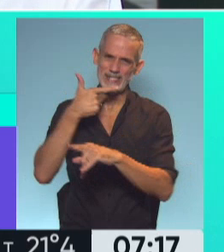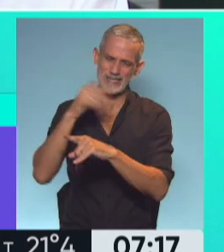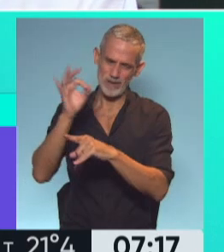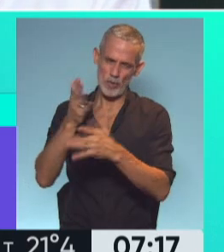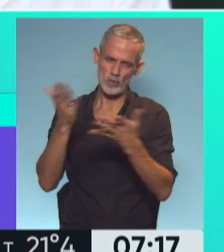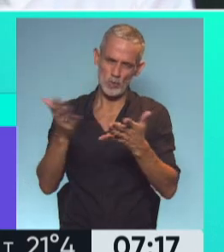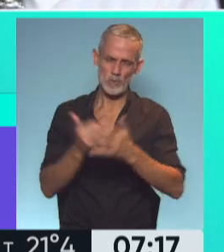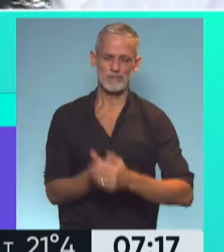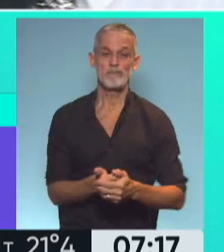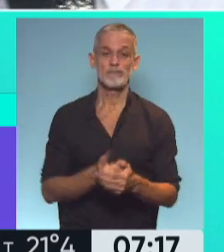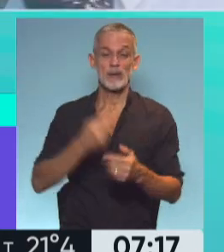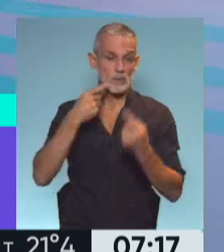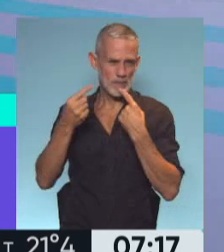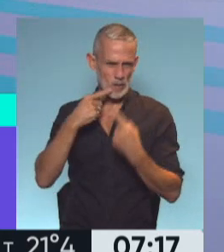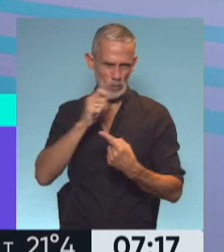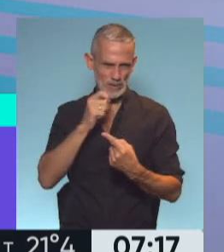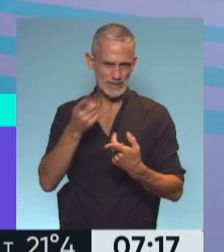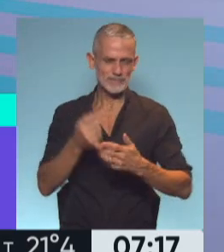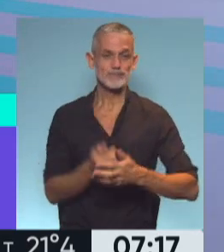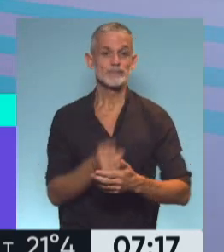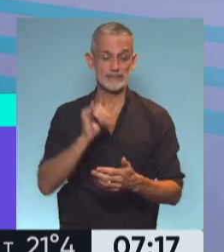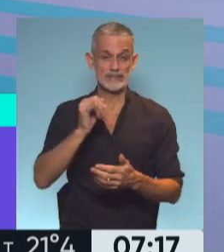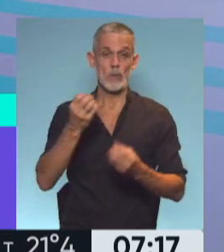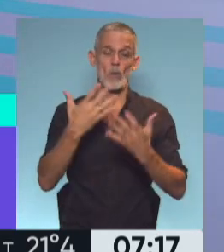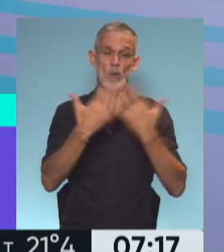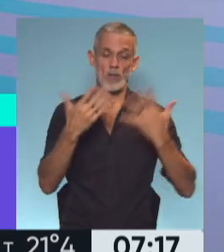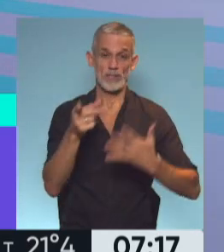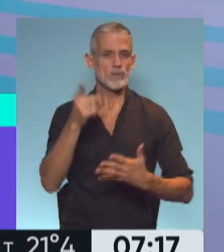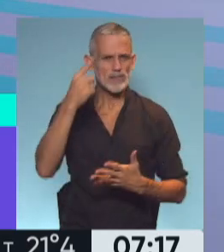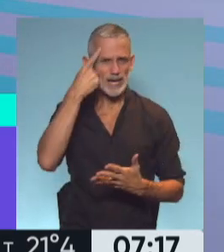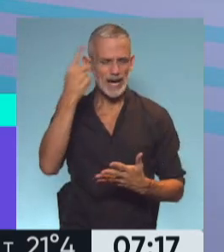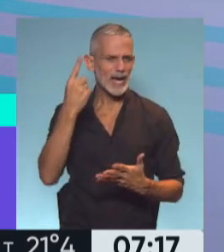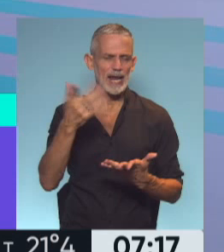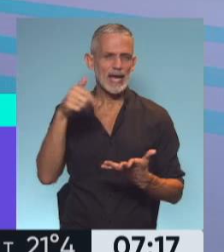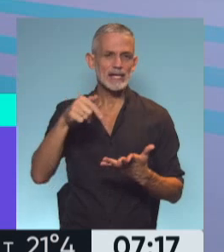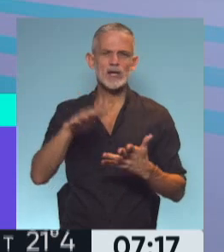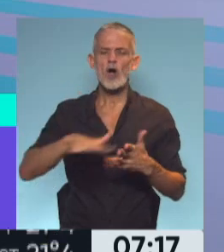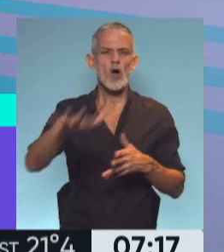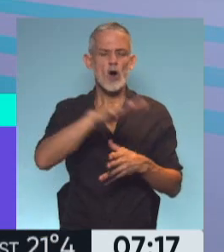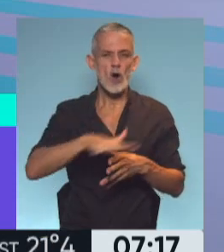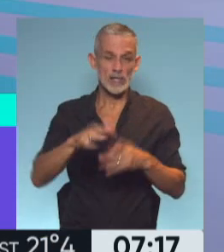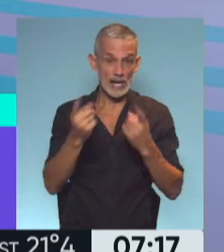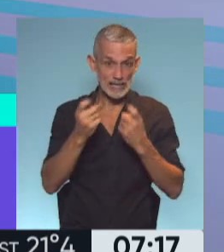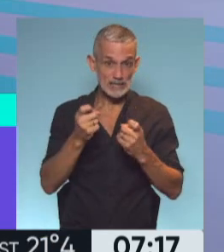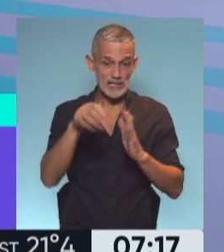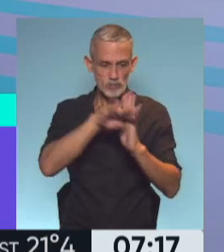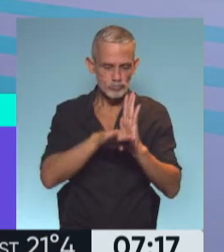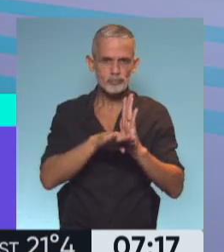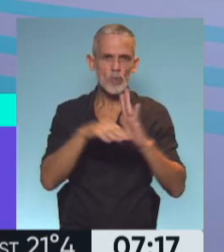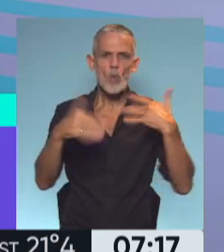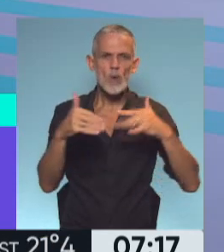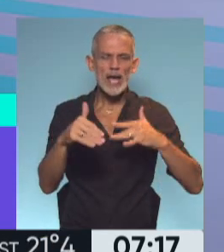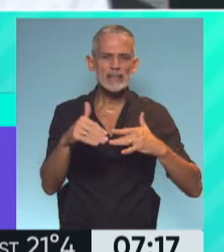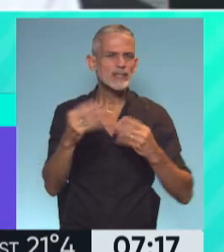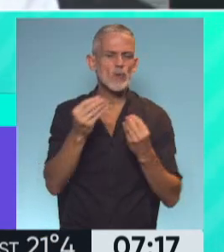y Verónica le quieren hacer unas preguntas. Doctor, buen día. ¿Usted cree que en este contexto es necesario tomar medidas urgentes?